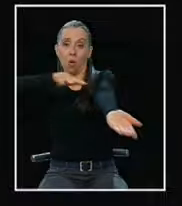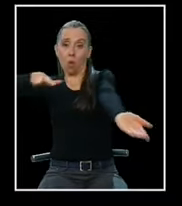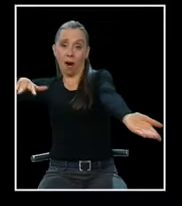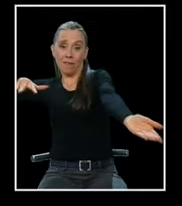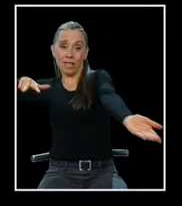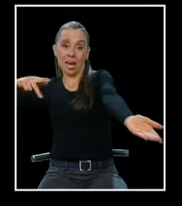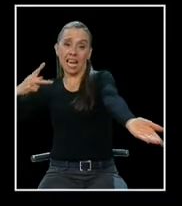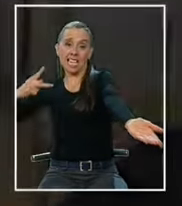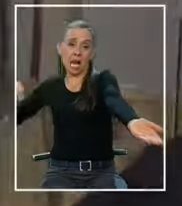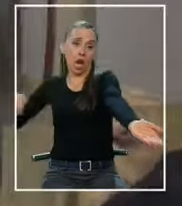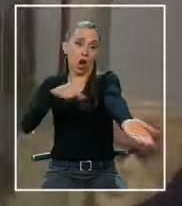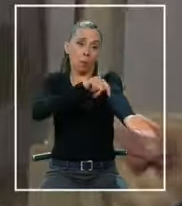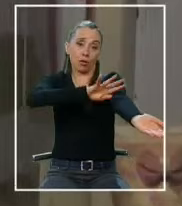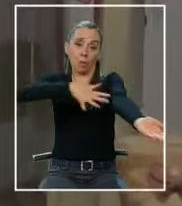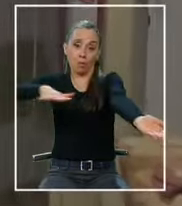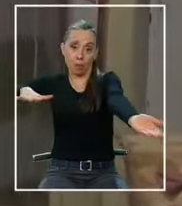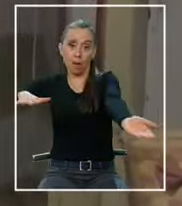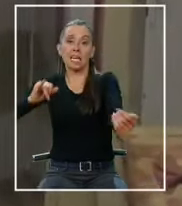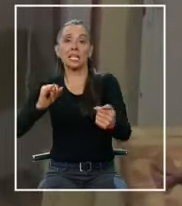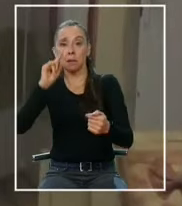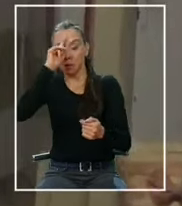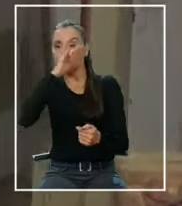necesitamos. No sé qué pasó.